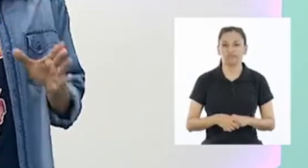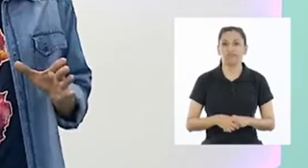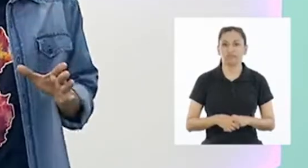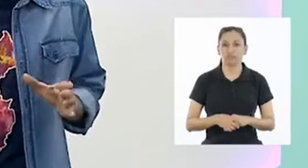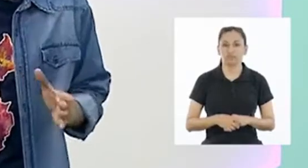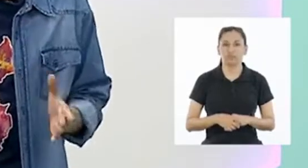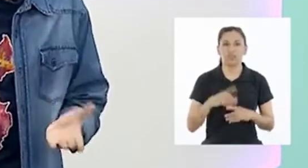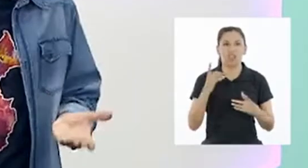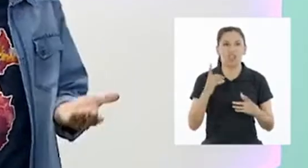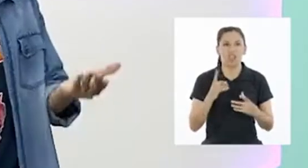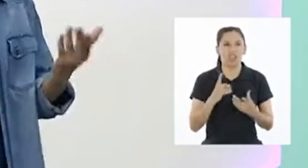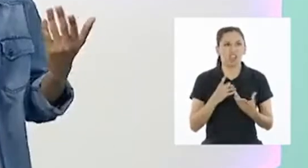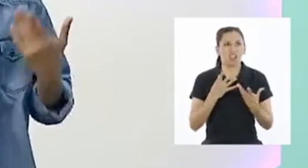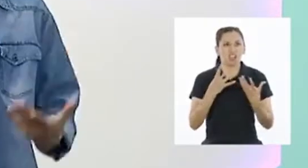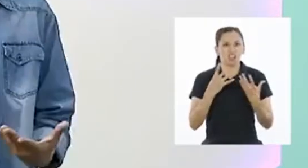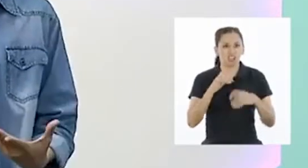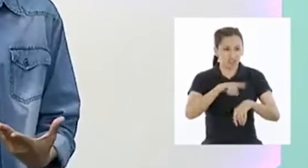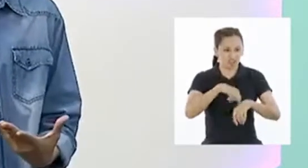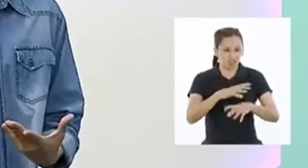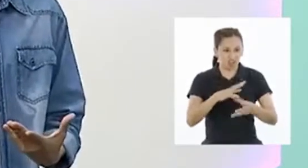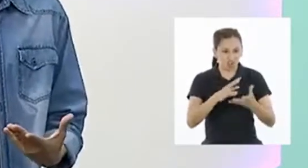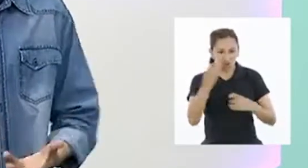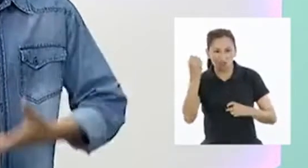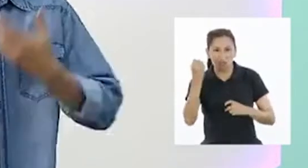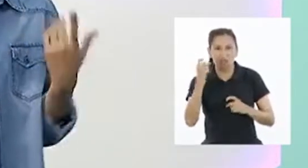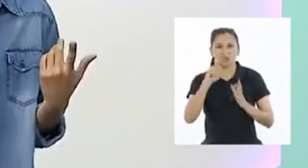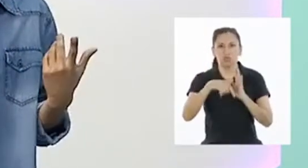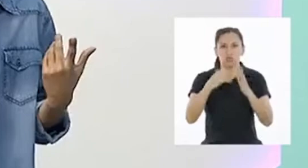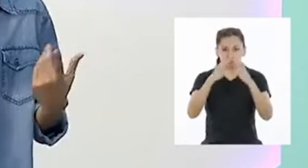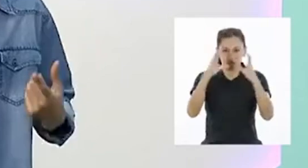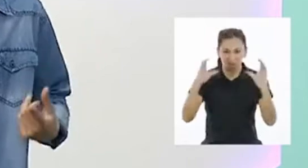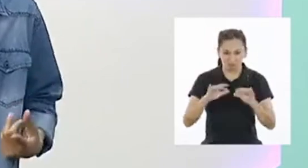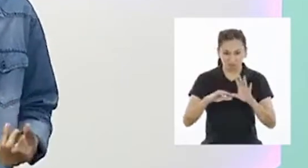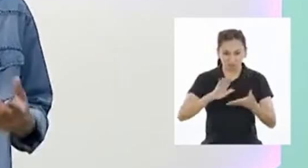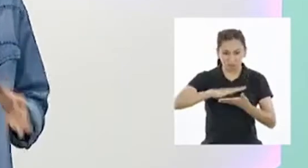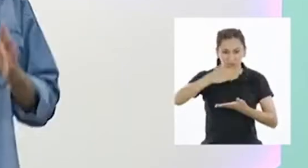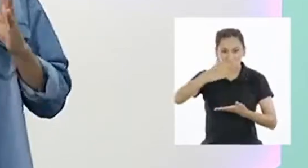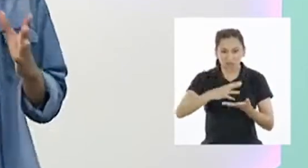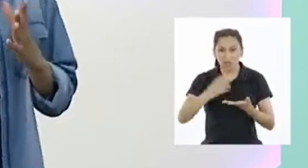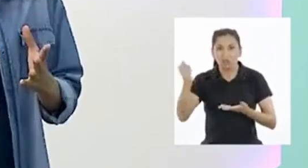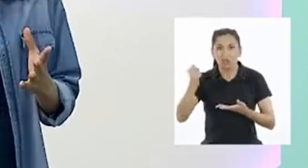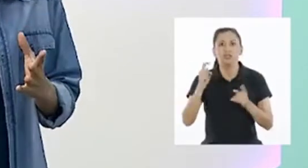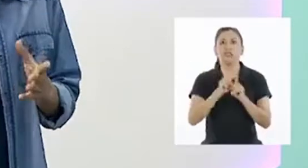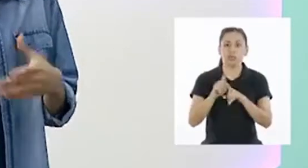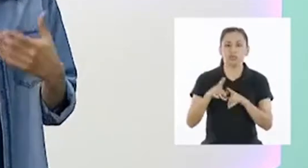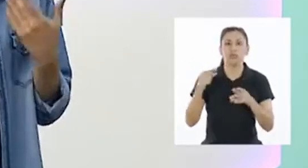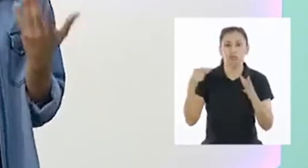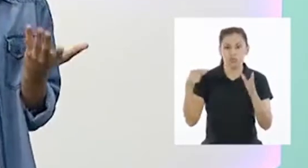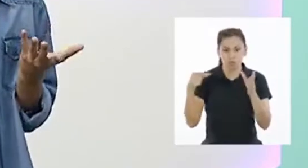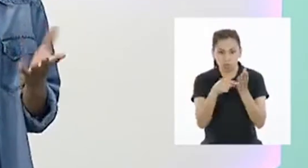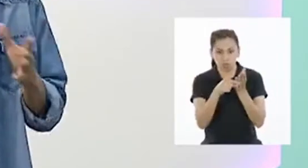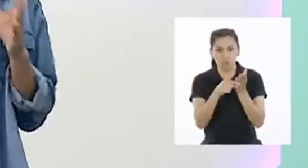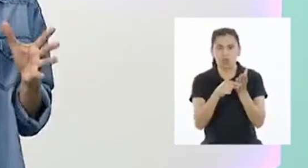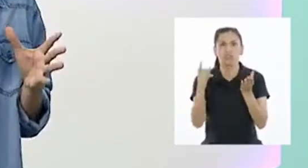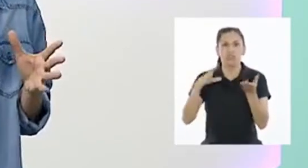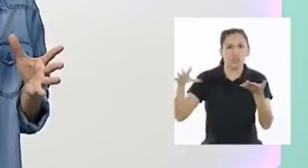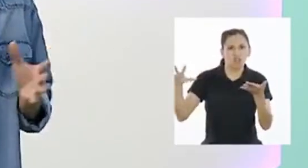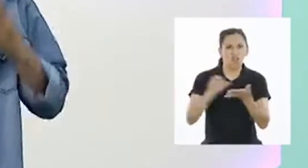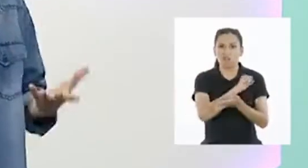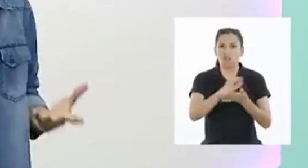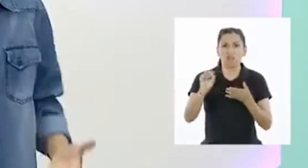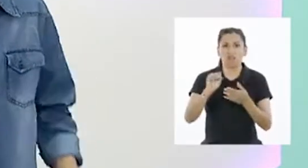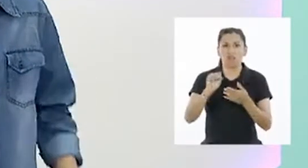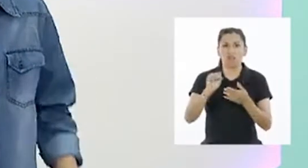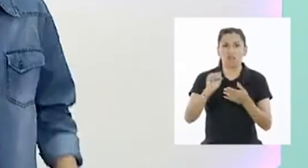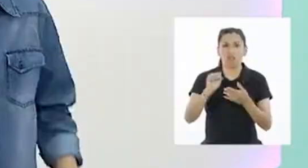¿Y no contento con llevarse el reloj y luego la laptop, ahora tiene un USB en el que ha guardado toda la